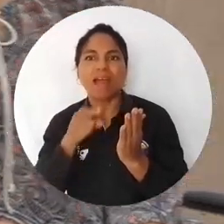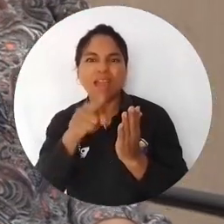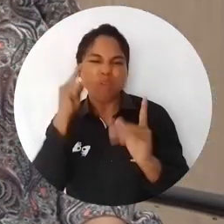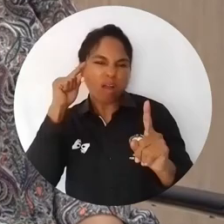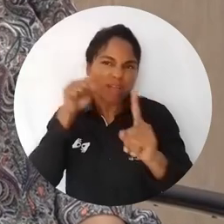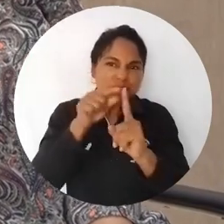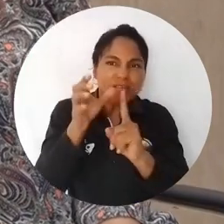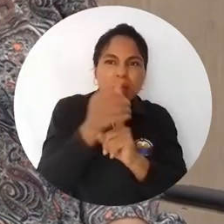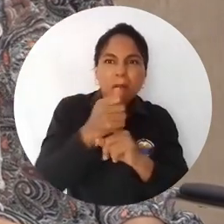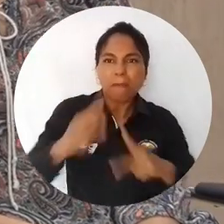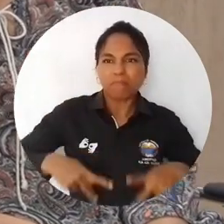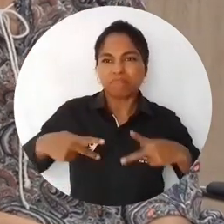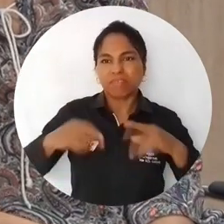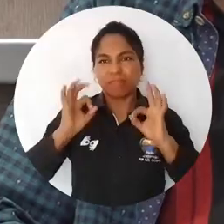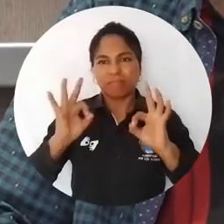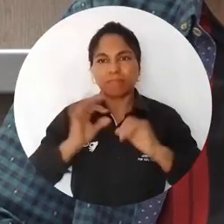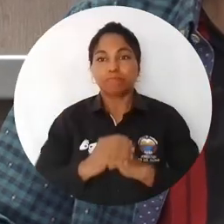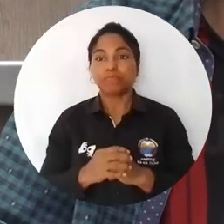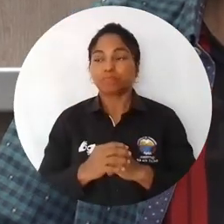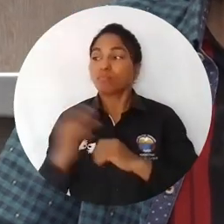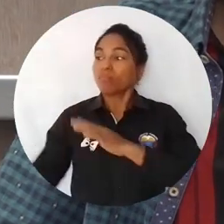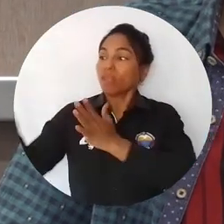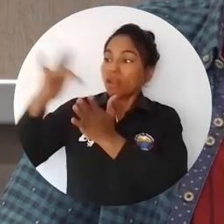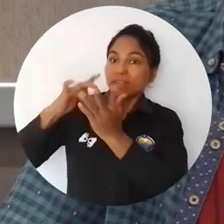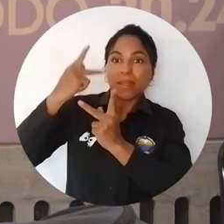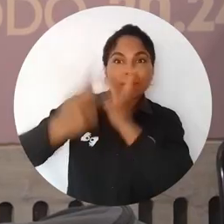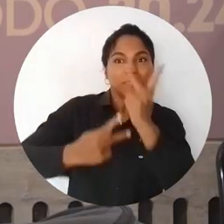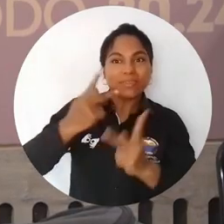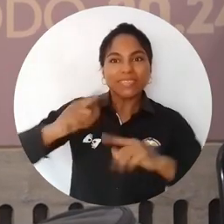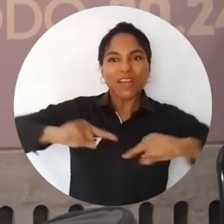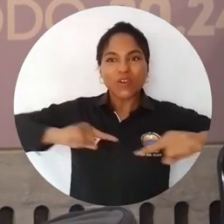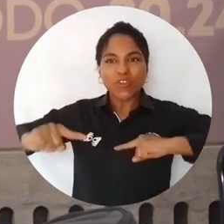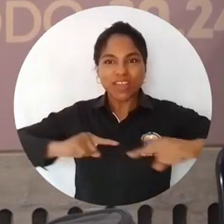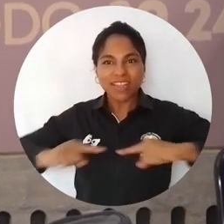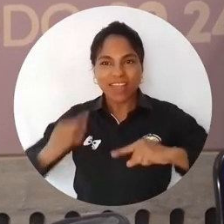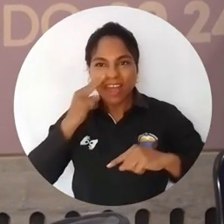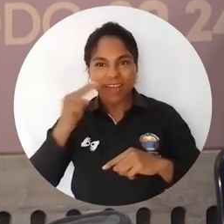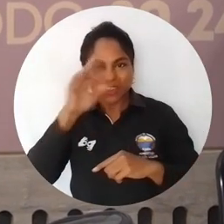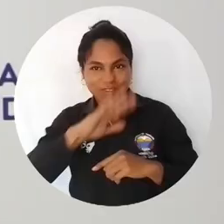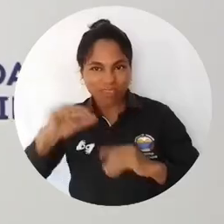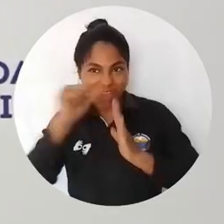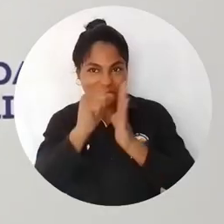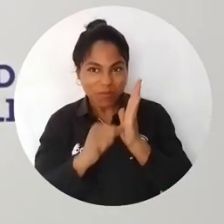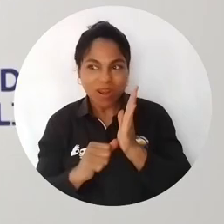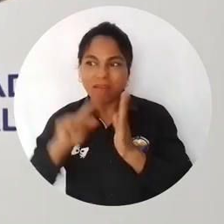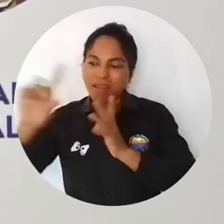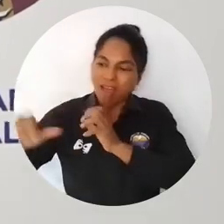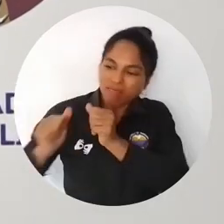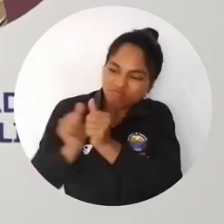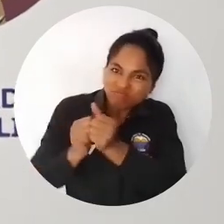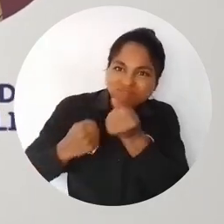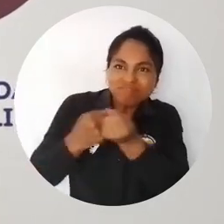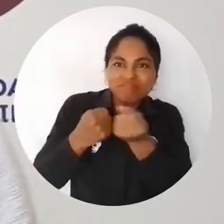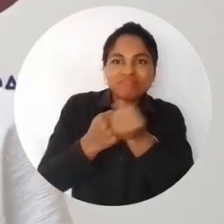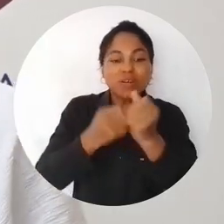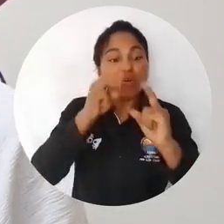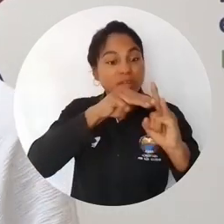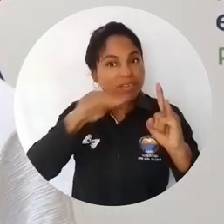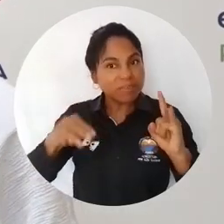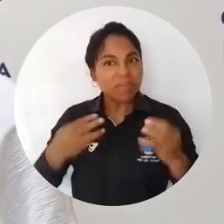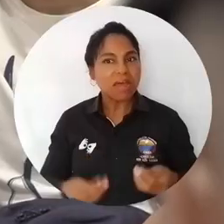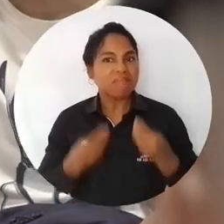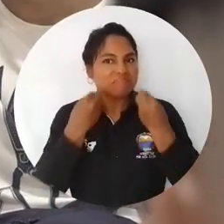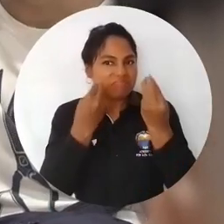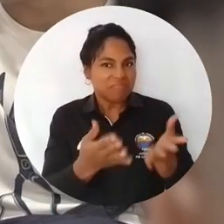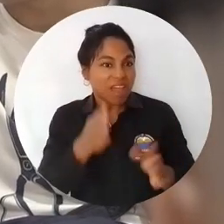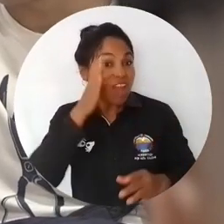el sistema educativo, tienen un adecuado desempeño y sobre todo están consolidando sus trayectorias de vida. Con la visita de la Coordinadora Nacional del